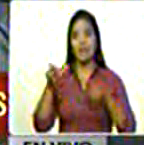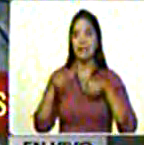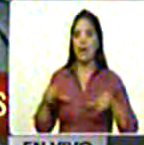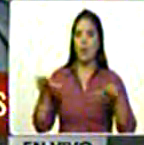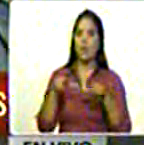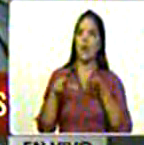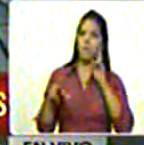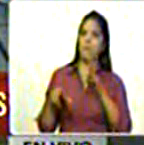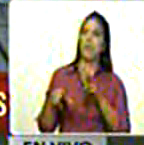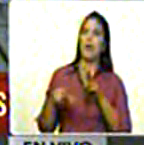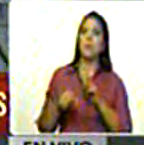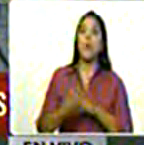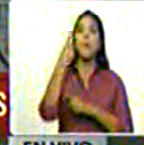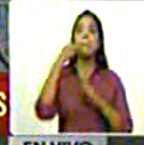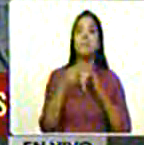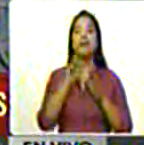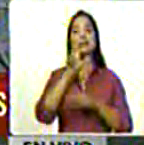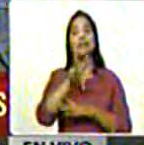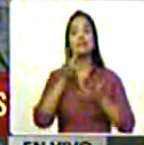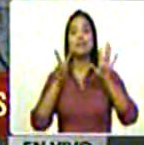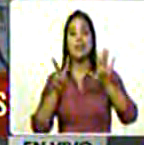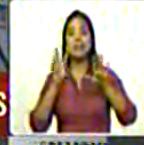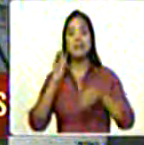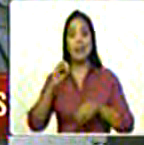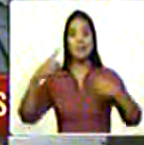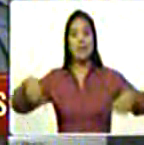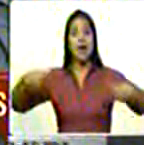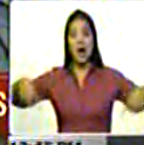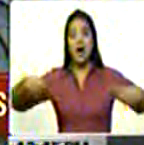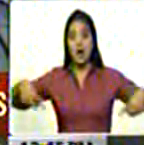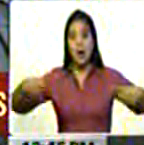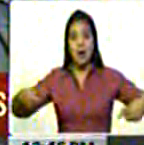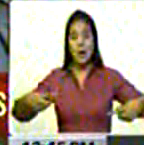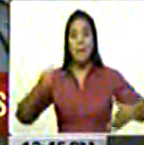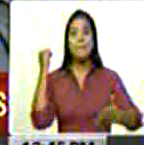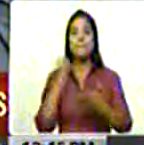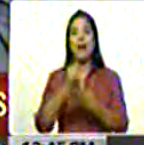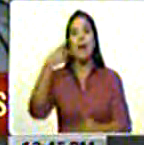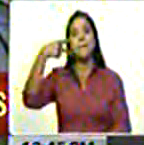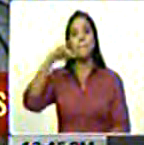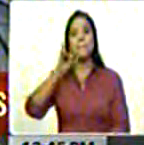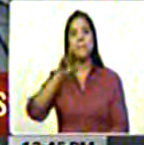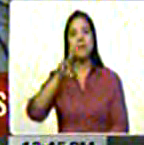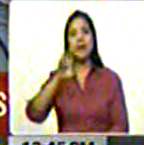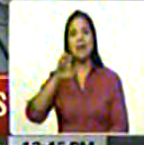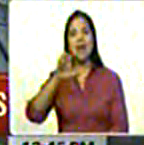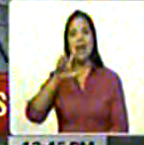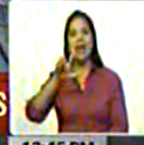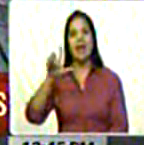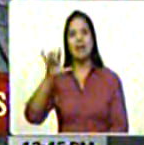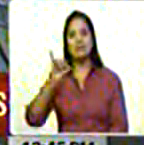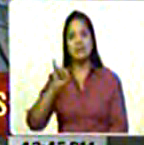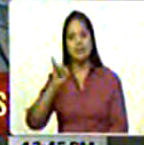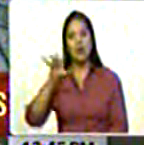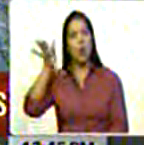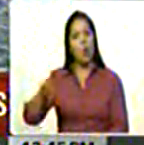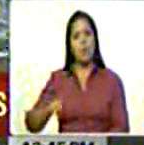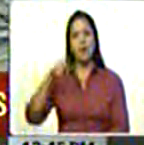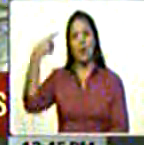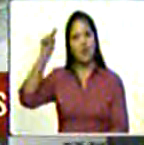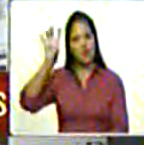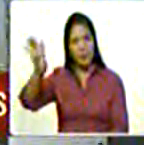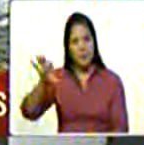encontramos 1.370 neumáticos marca Pirelli, importados. Nos encontramos